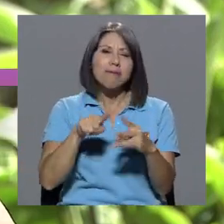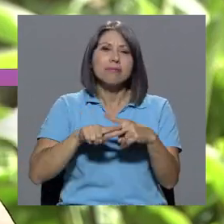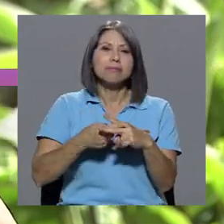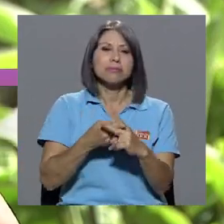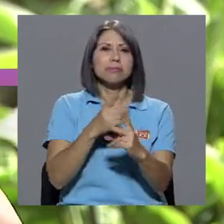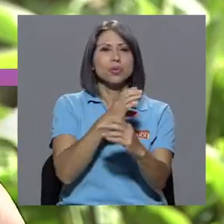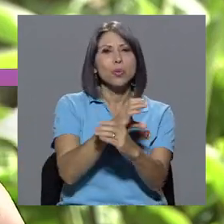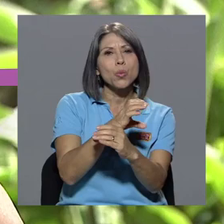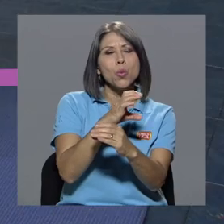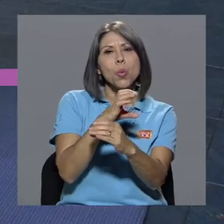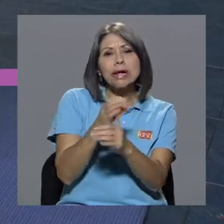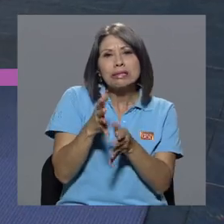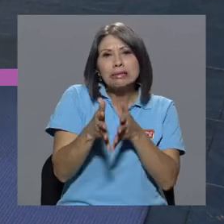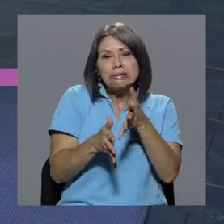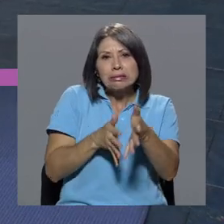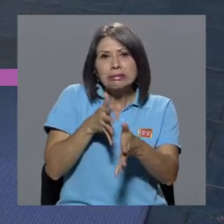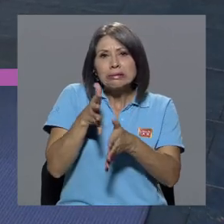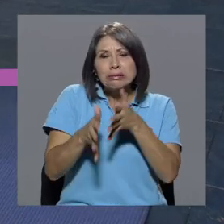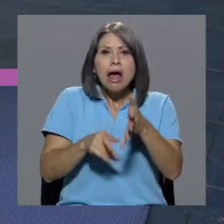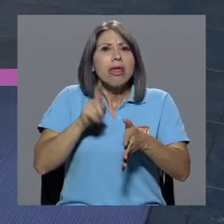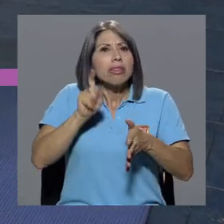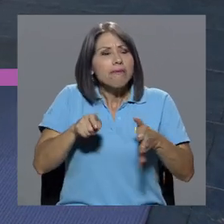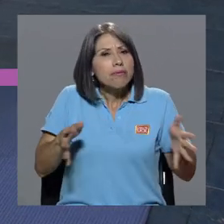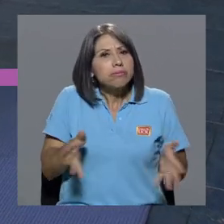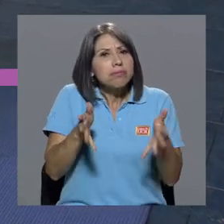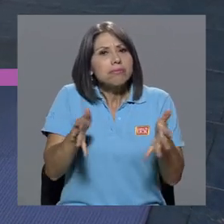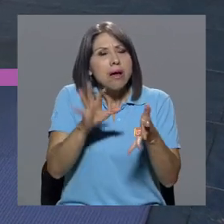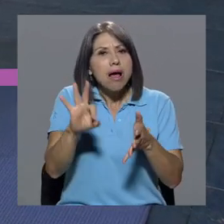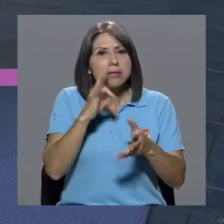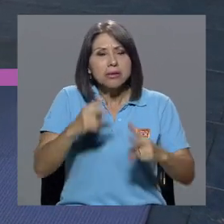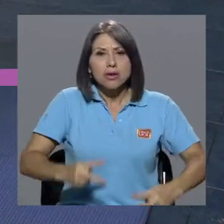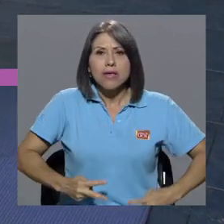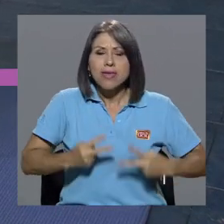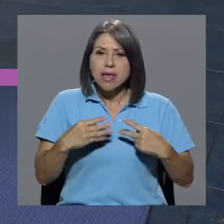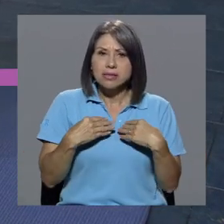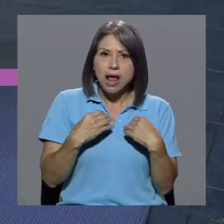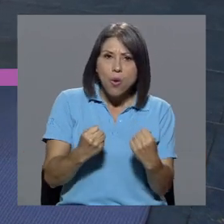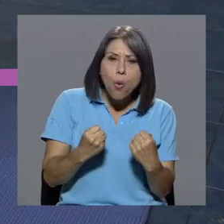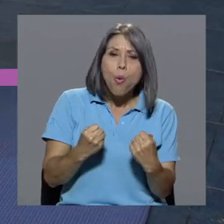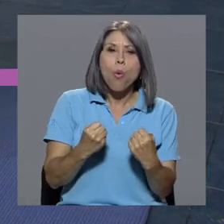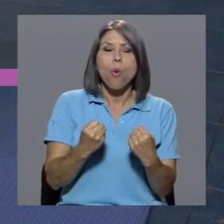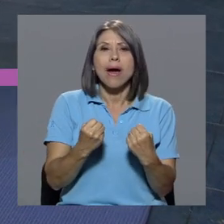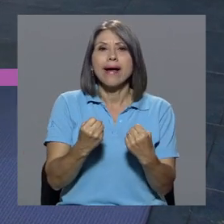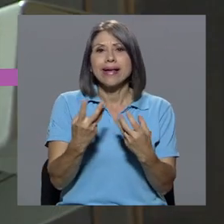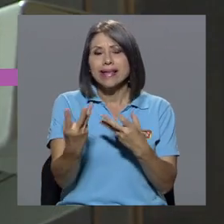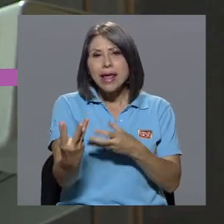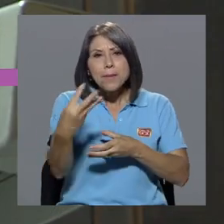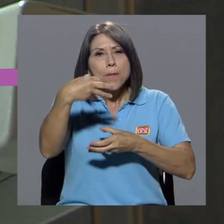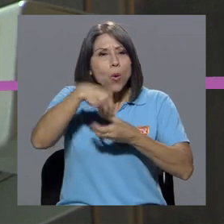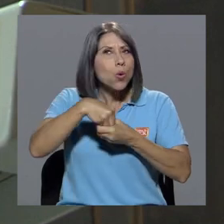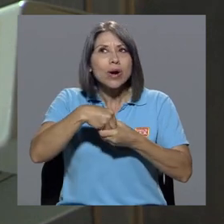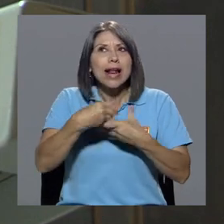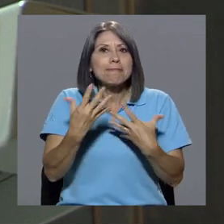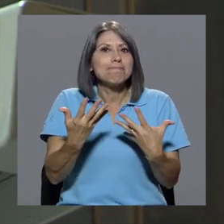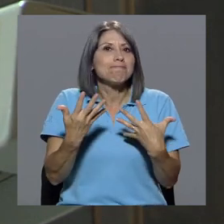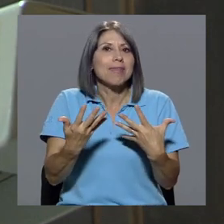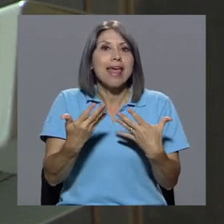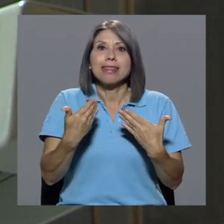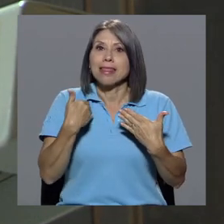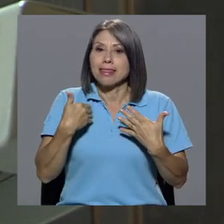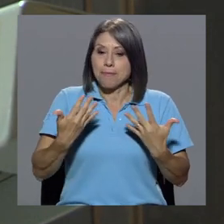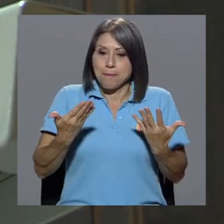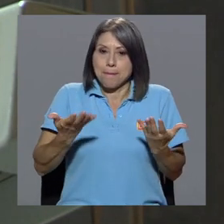y hay que fomentar estilos de vida saludables, que involucran bajar, tener un